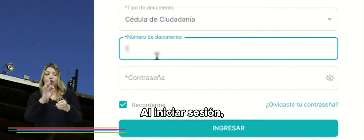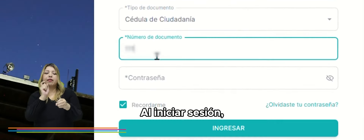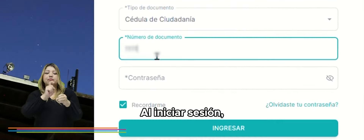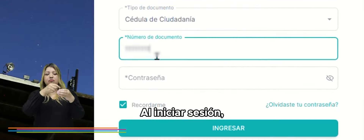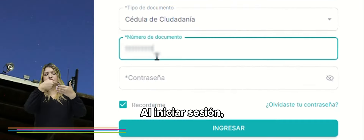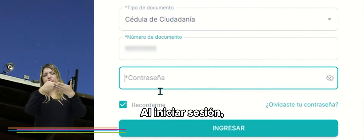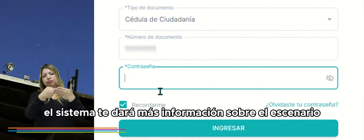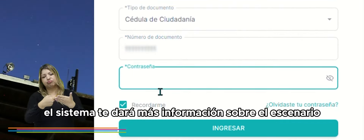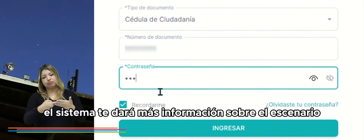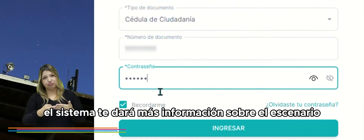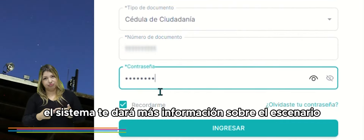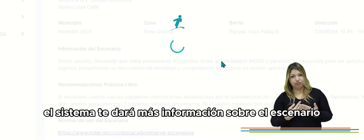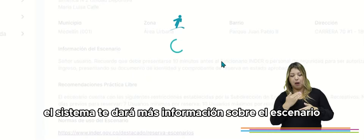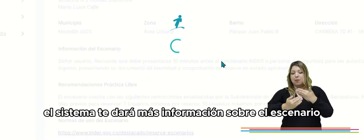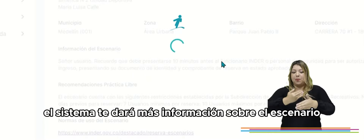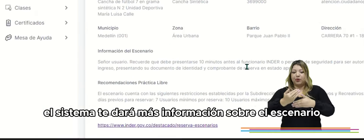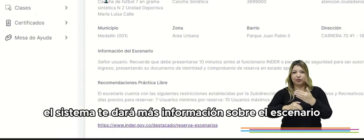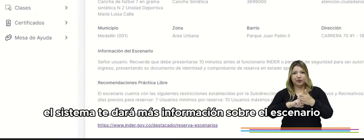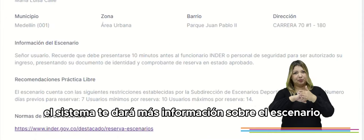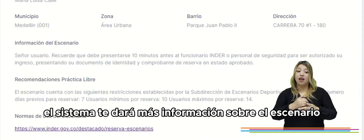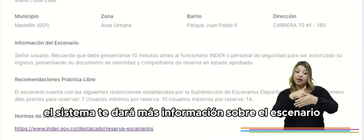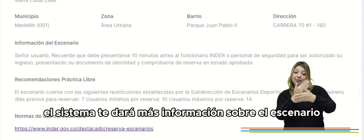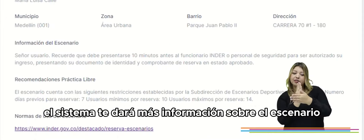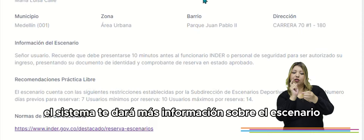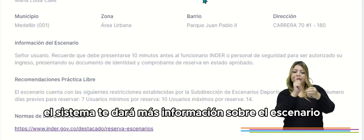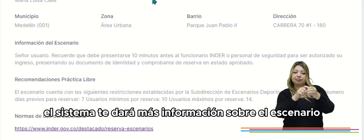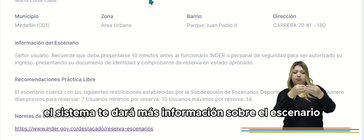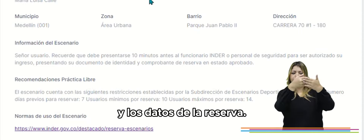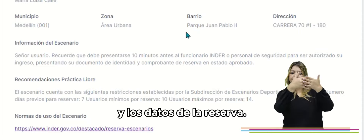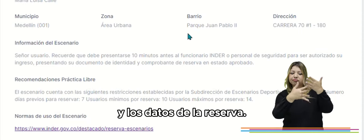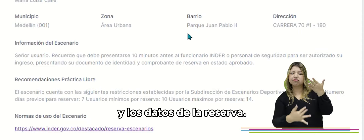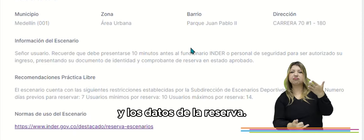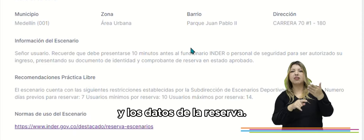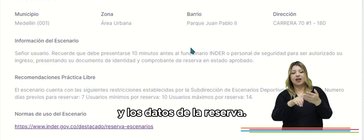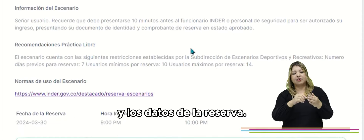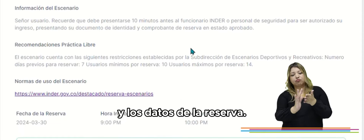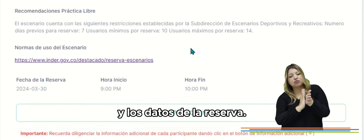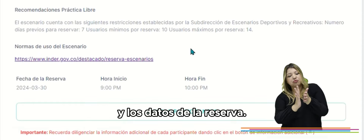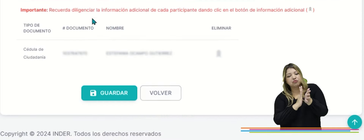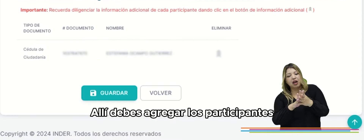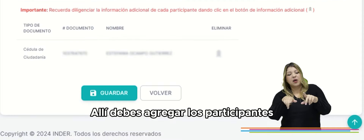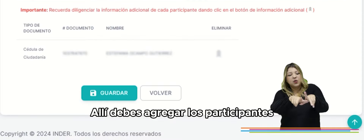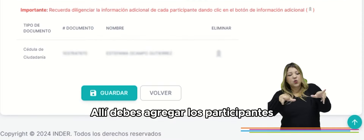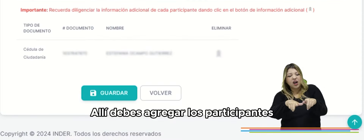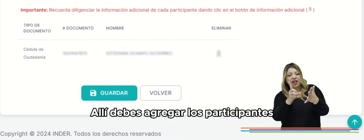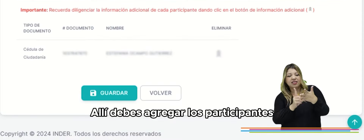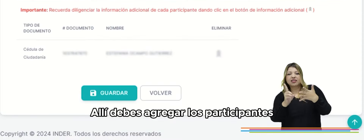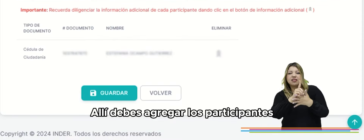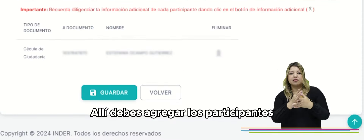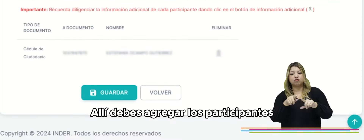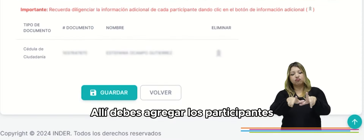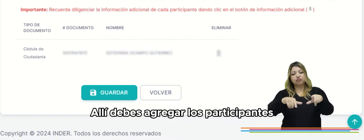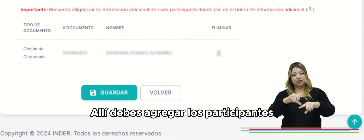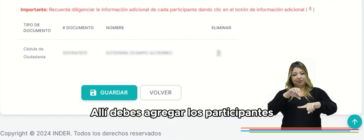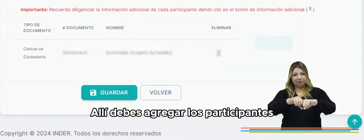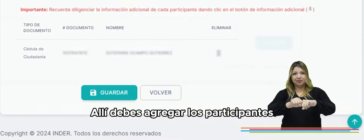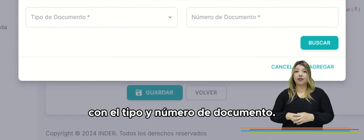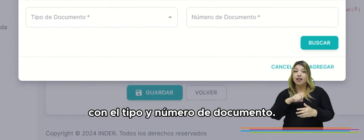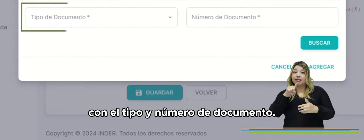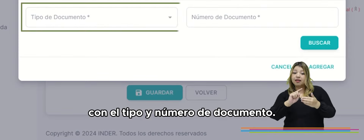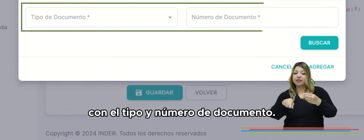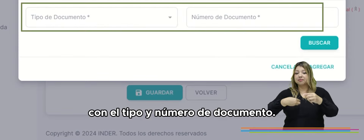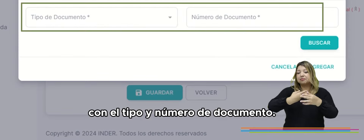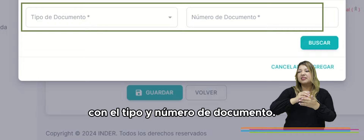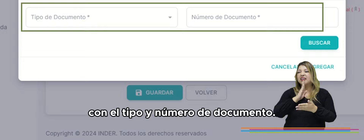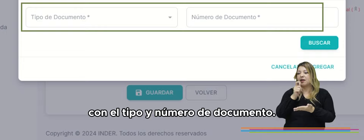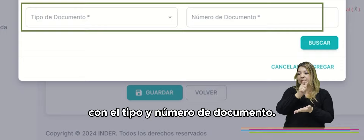proceso. Al iniciar sesión, el sistema te dará más información sobre el escenario y los datos de la reserva. Allí debes agregar los participantes